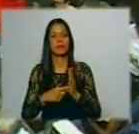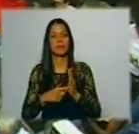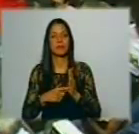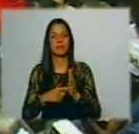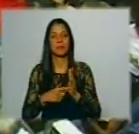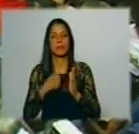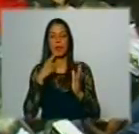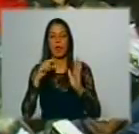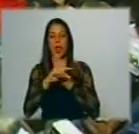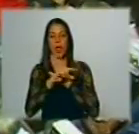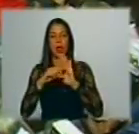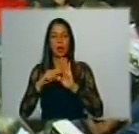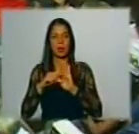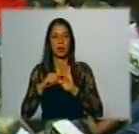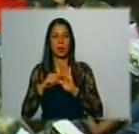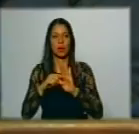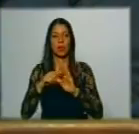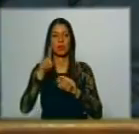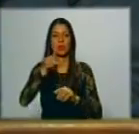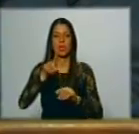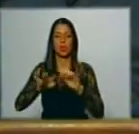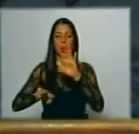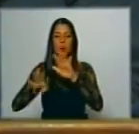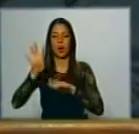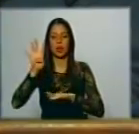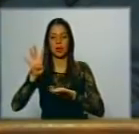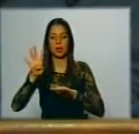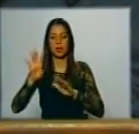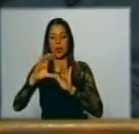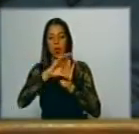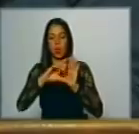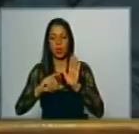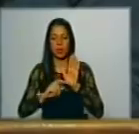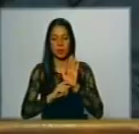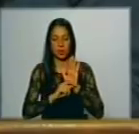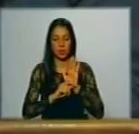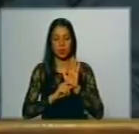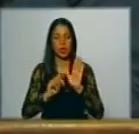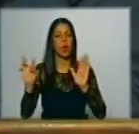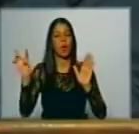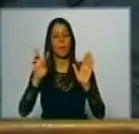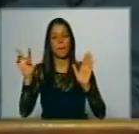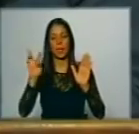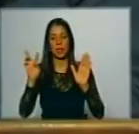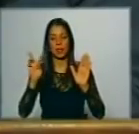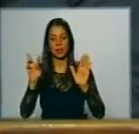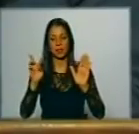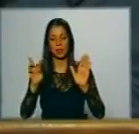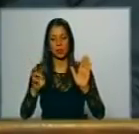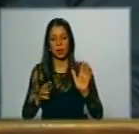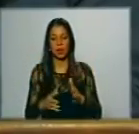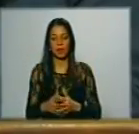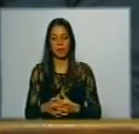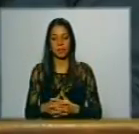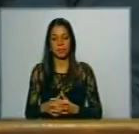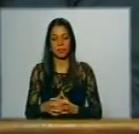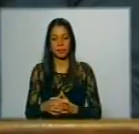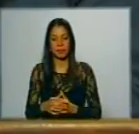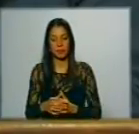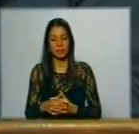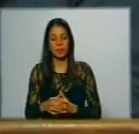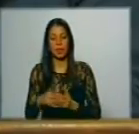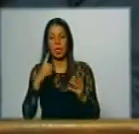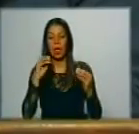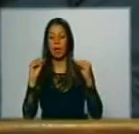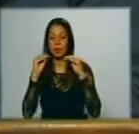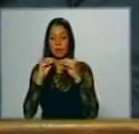en el artículo 114 de la Constitución de la República Bolivariana de Venezuela y